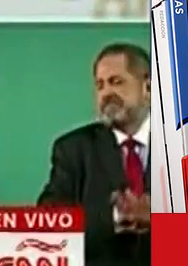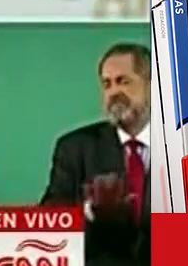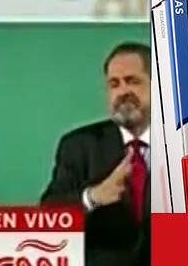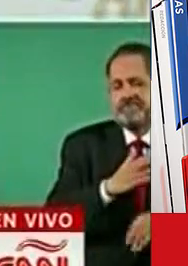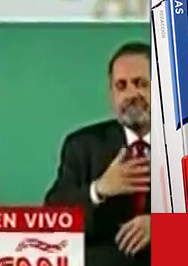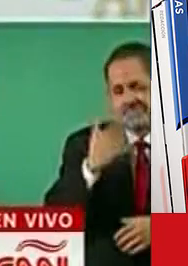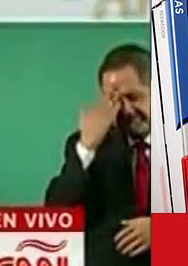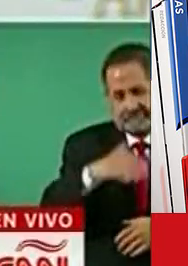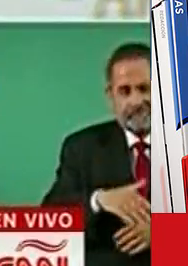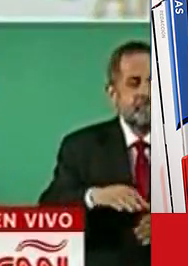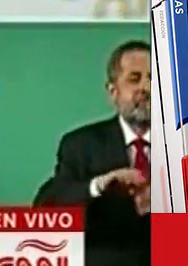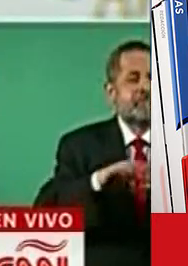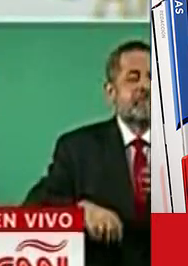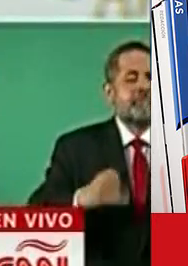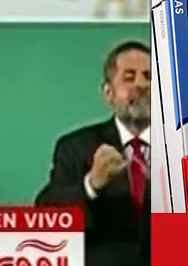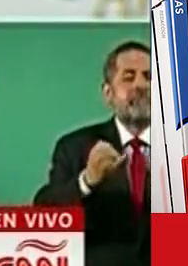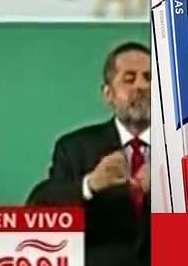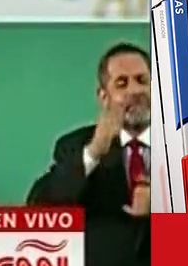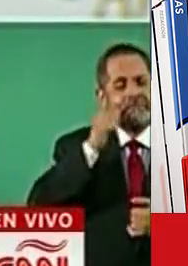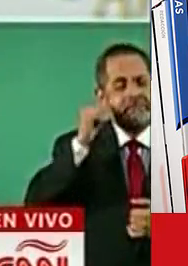Como lo de ayer,